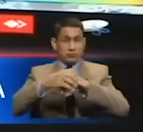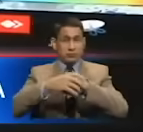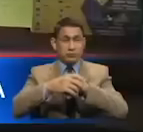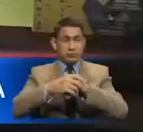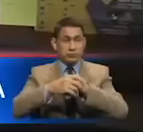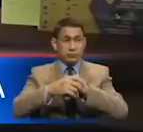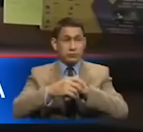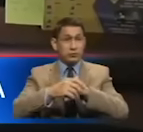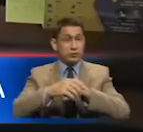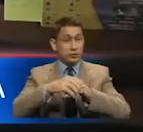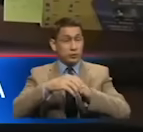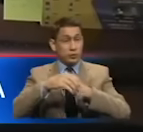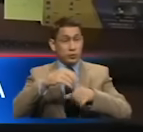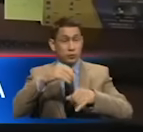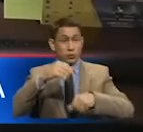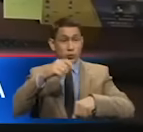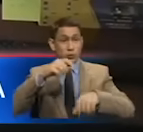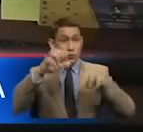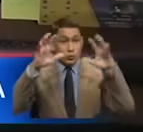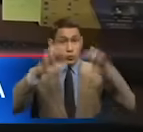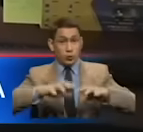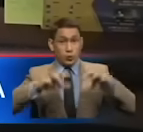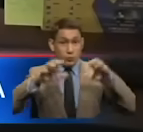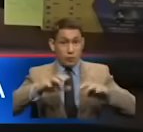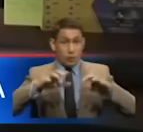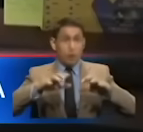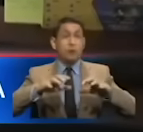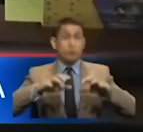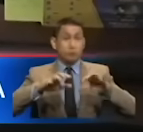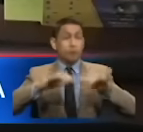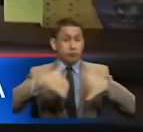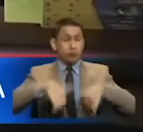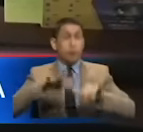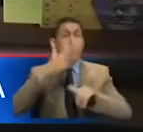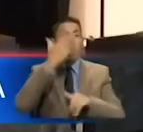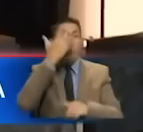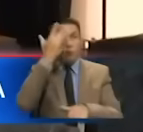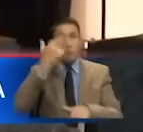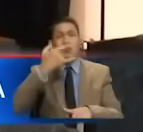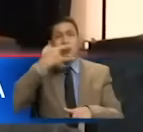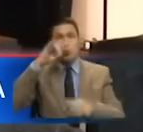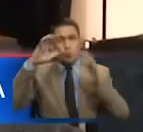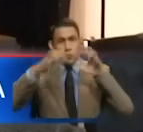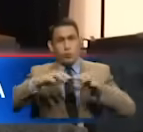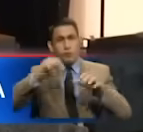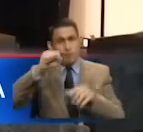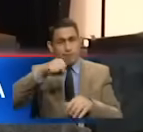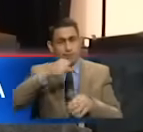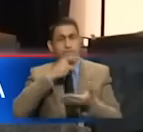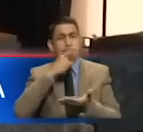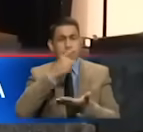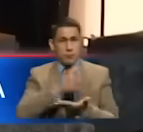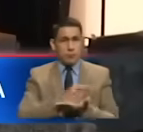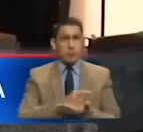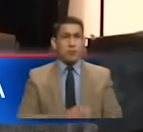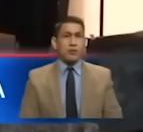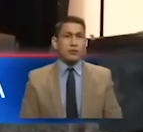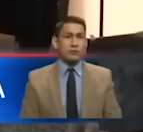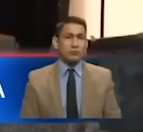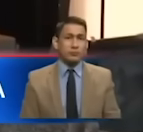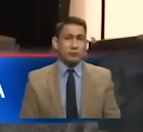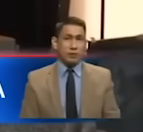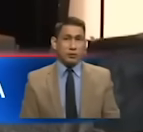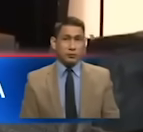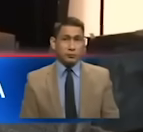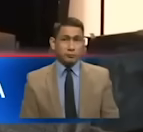el temporal de las últimas horas está vinculado al fenómeno del Niño. Sobre todo para la población que se encuentra asentada en las orillas del río,